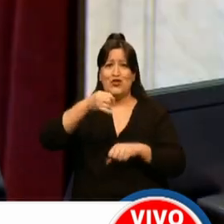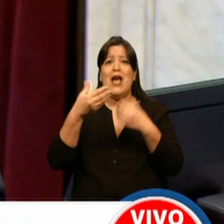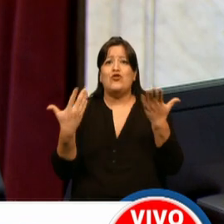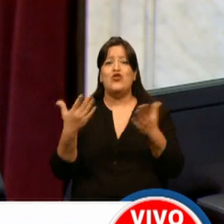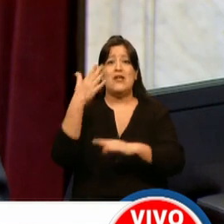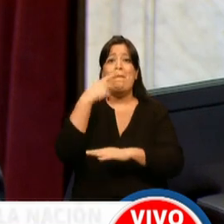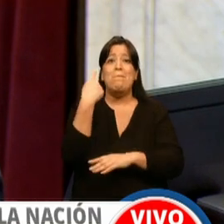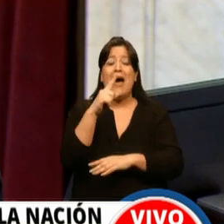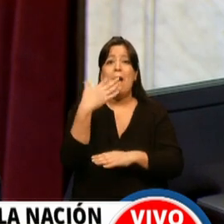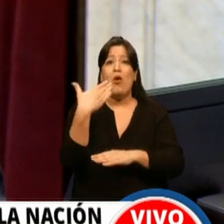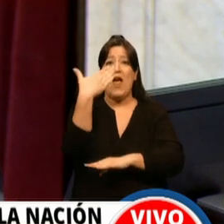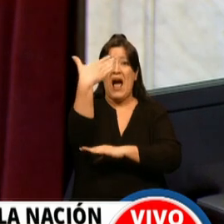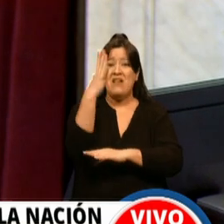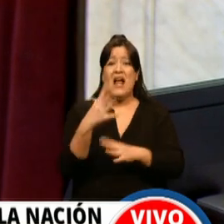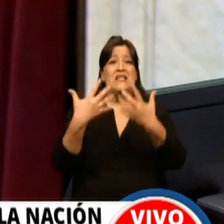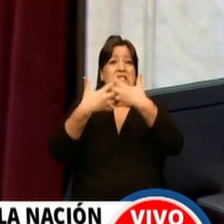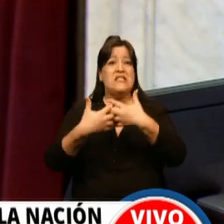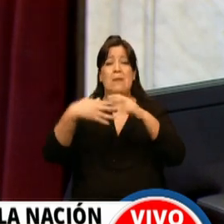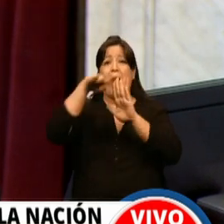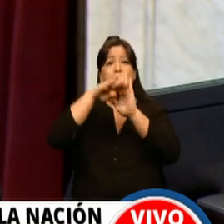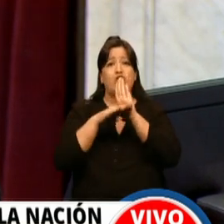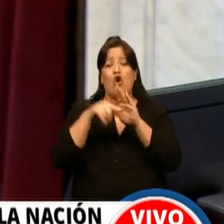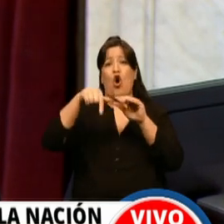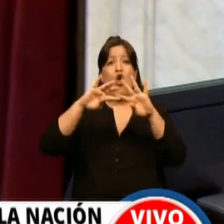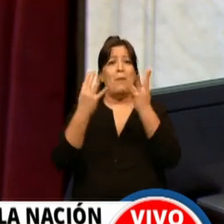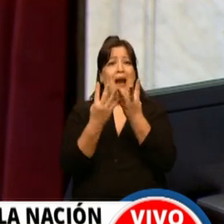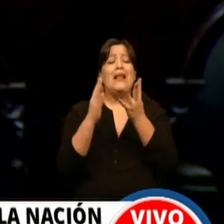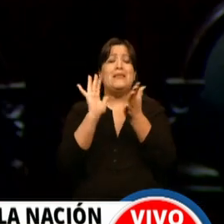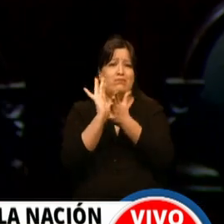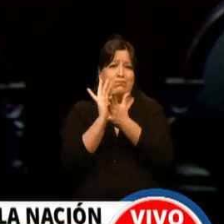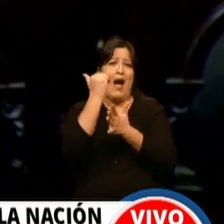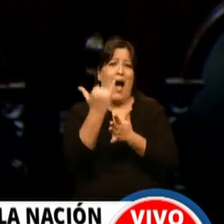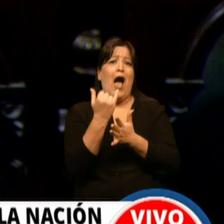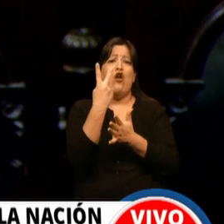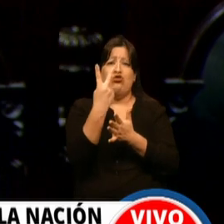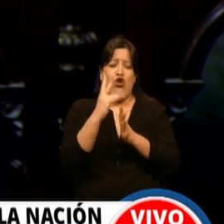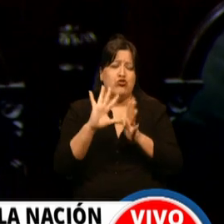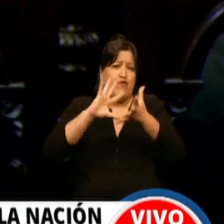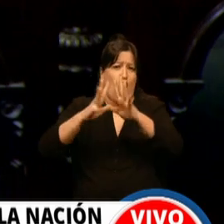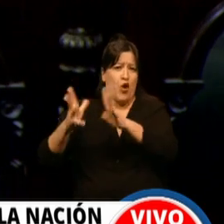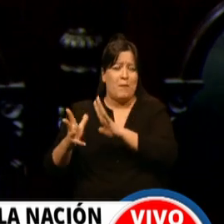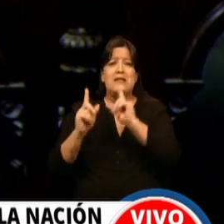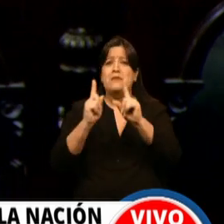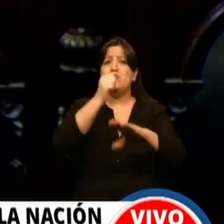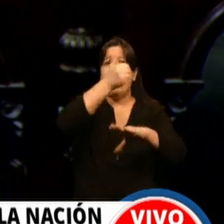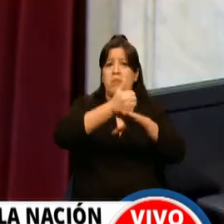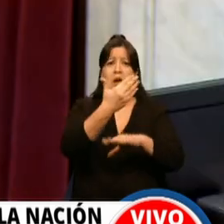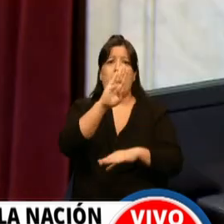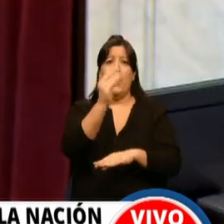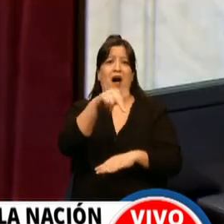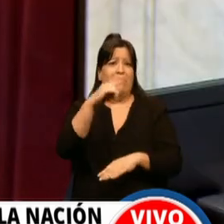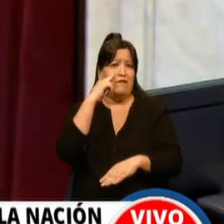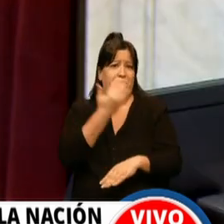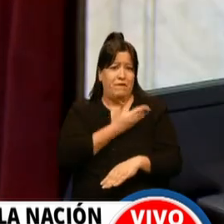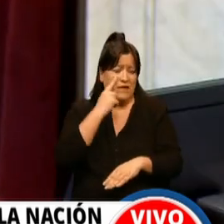del uso de la palabra el sistema y el protocolo vigente en este parlamento es mixto está tan presente la diputada banxico hacer